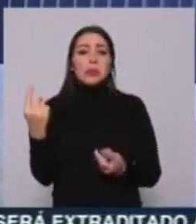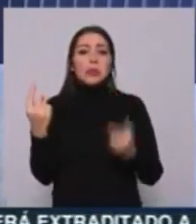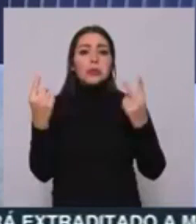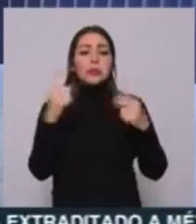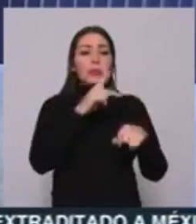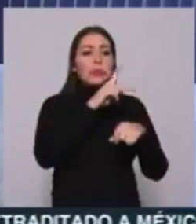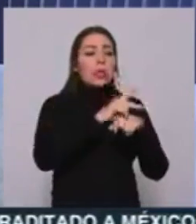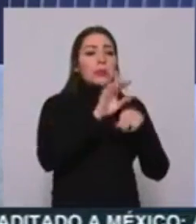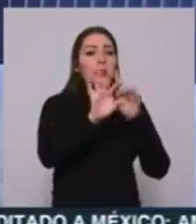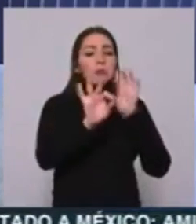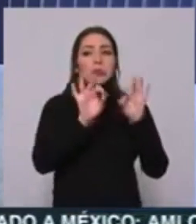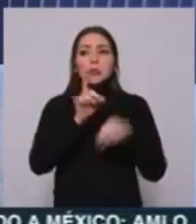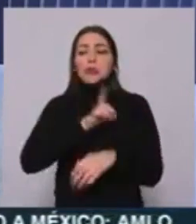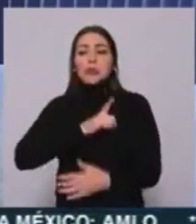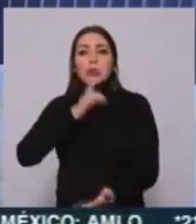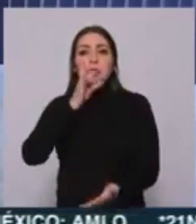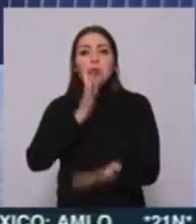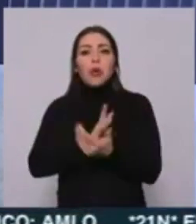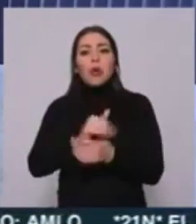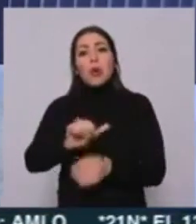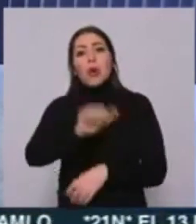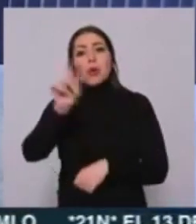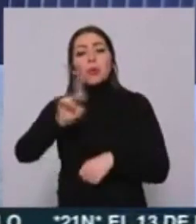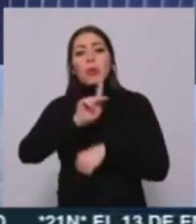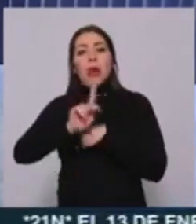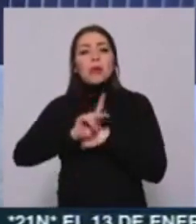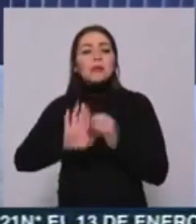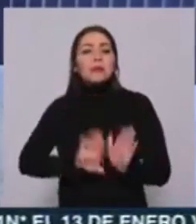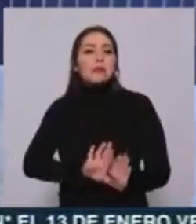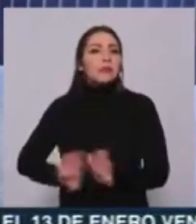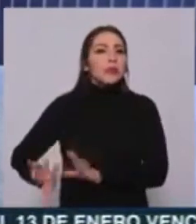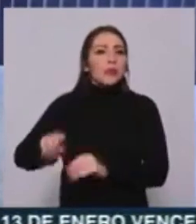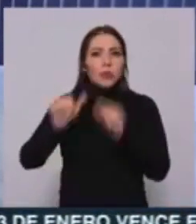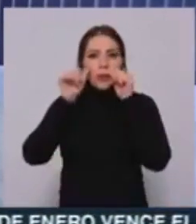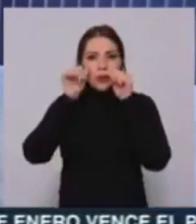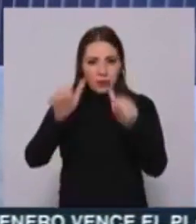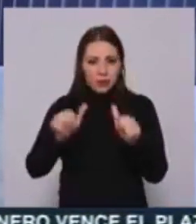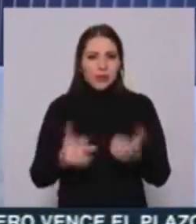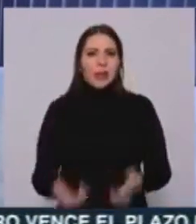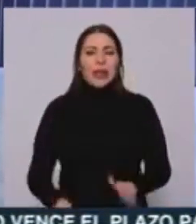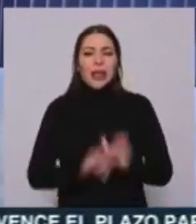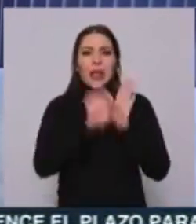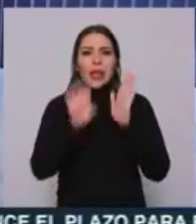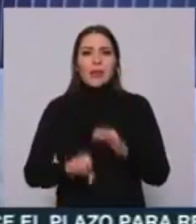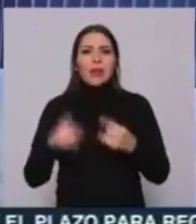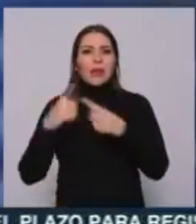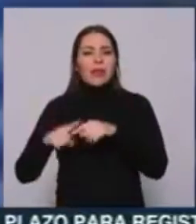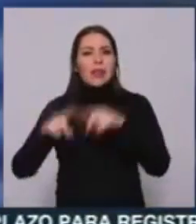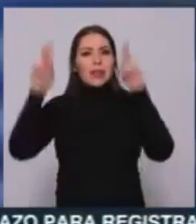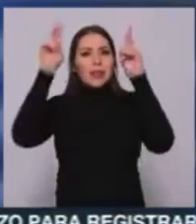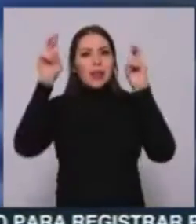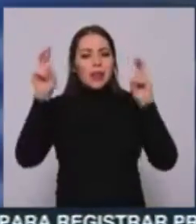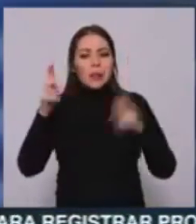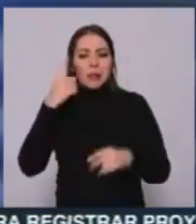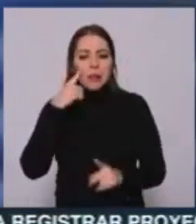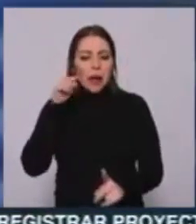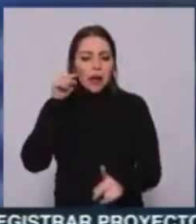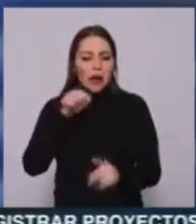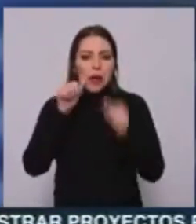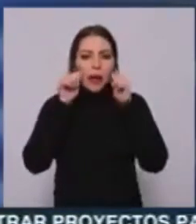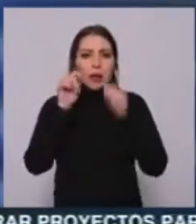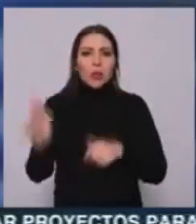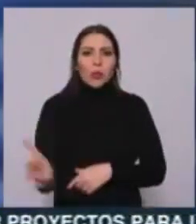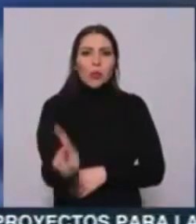la agenda. Por ejemplo, la agenda de pueblos indígenas, ¿no? La convención que garantiza los derechos de los